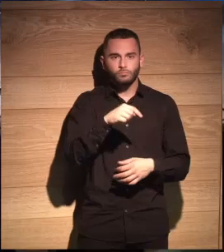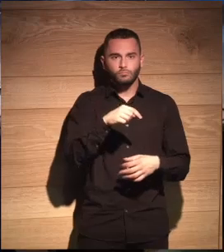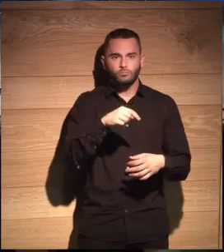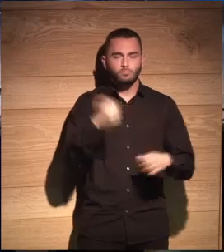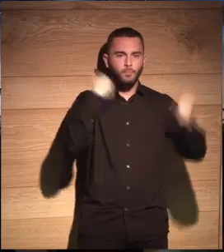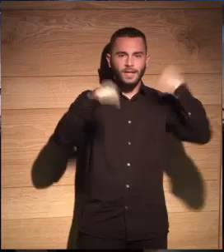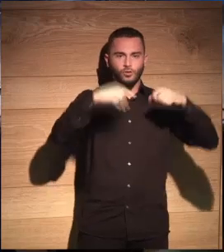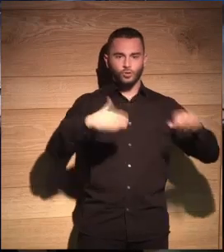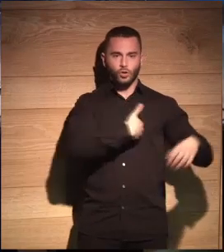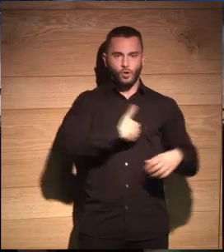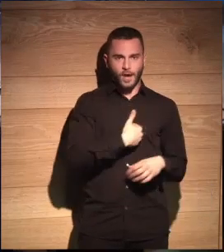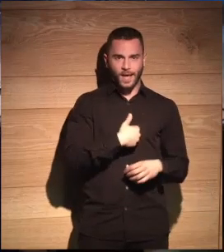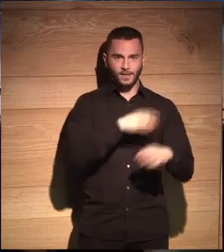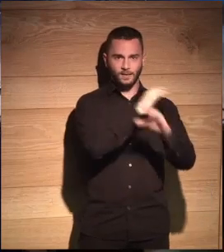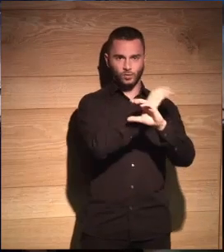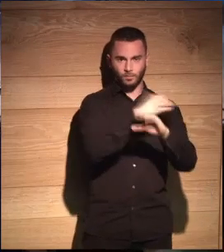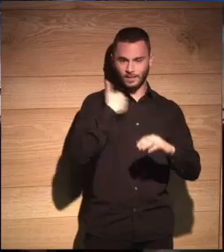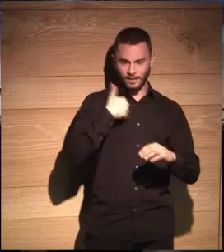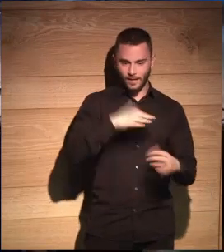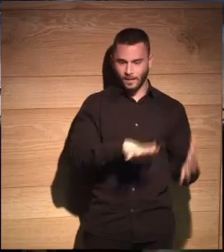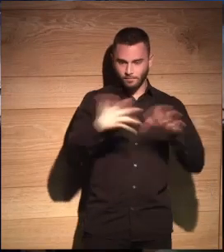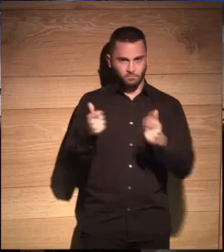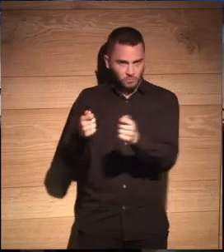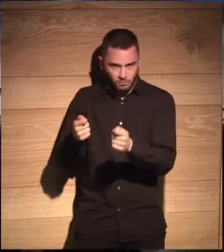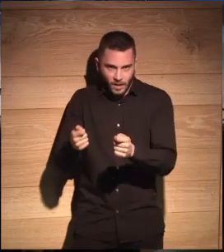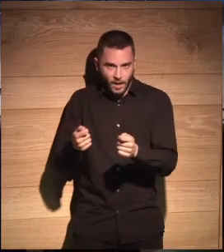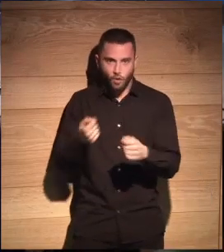personajes que ya están en el cómic. ¿Por qué un gato? ¿Por qué un...?